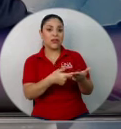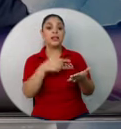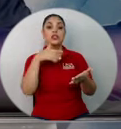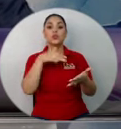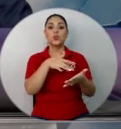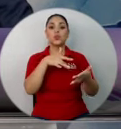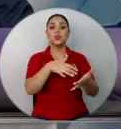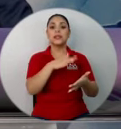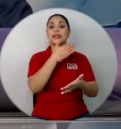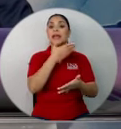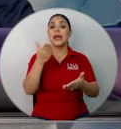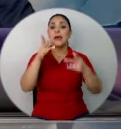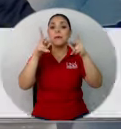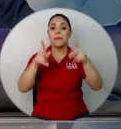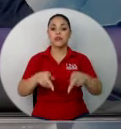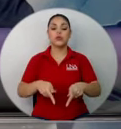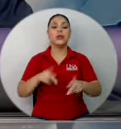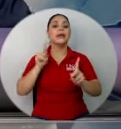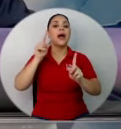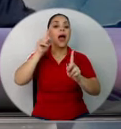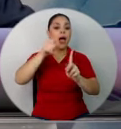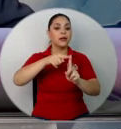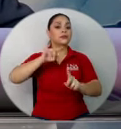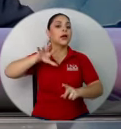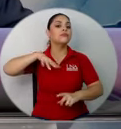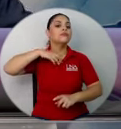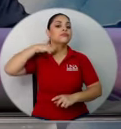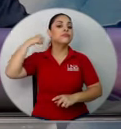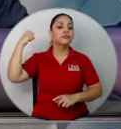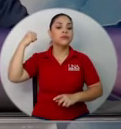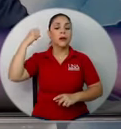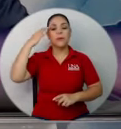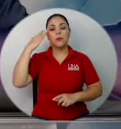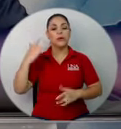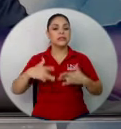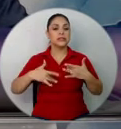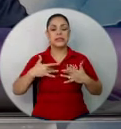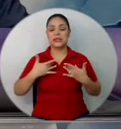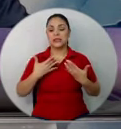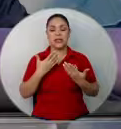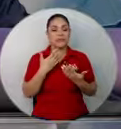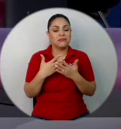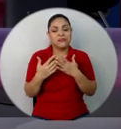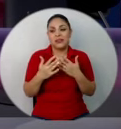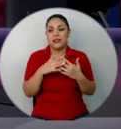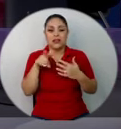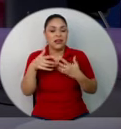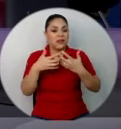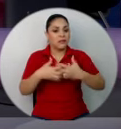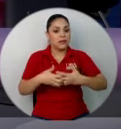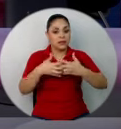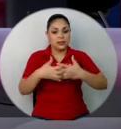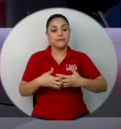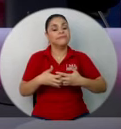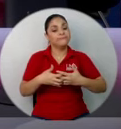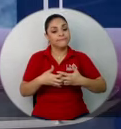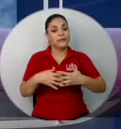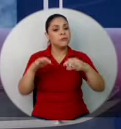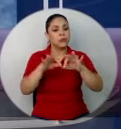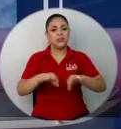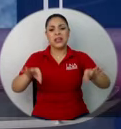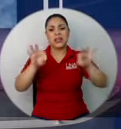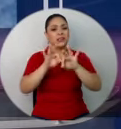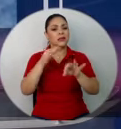personas, inclusive hasta el suicidio, por estar en un mal clima, laboral dentro de una empresa. Sí,